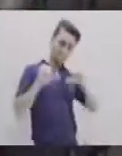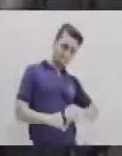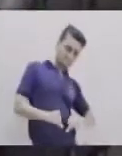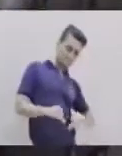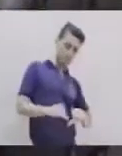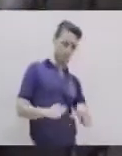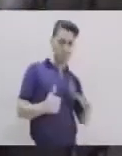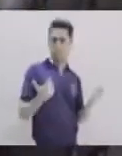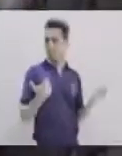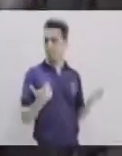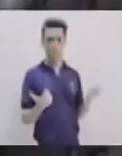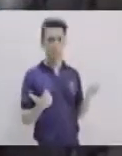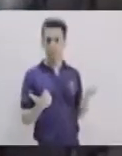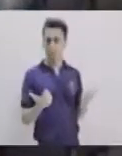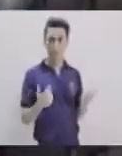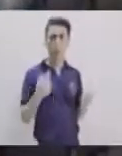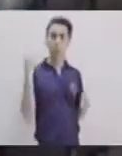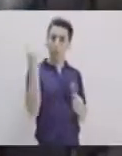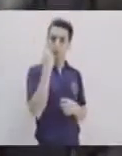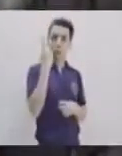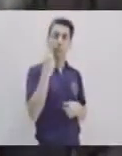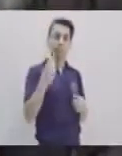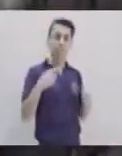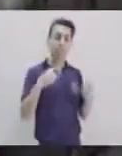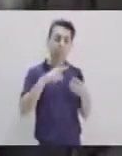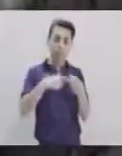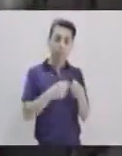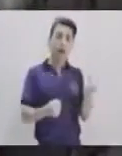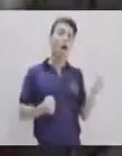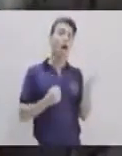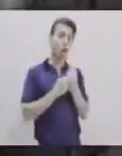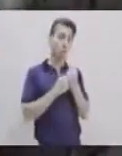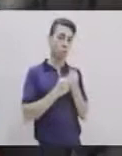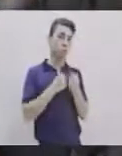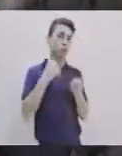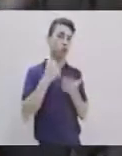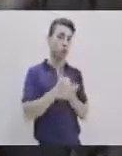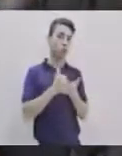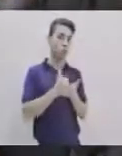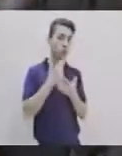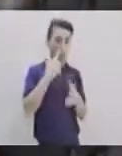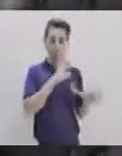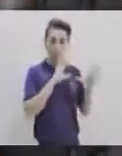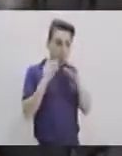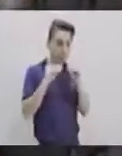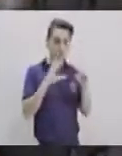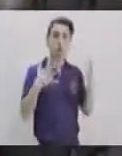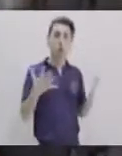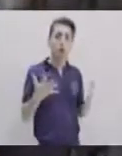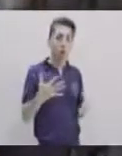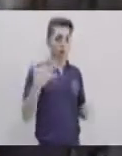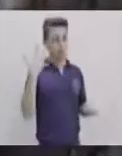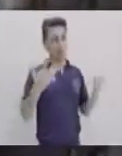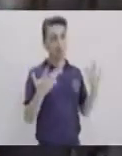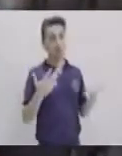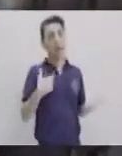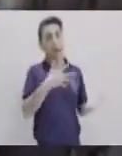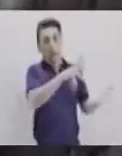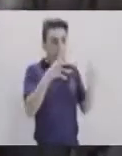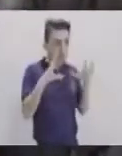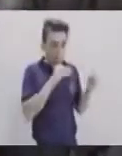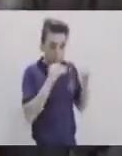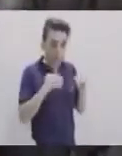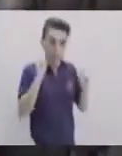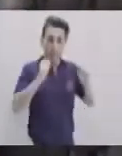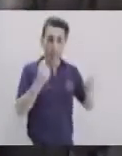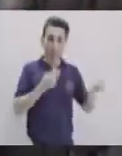¿verdad? Pero lo importante es que la familia pueda, por ejemplo, fomentarse en la creatividad como familia. ¿Y qué tal si ponemos un negocio? ¿Y qué